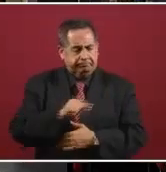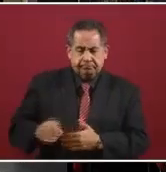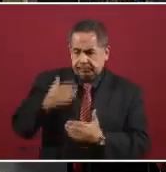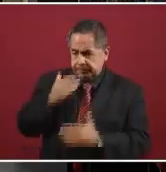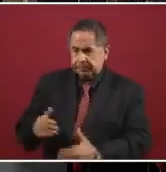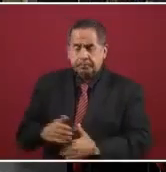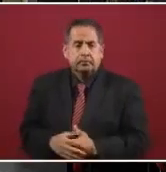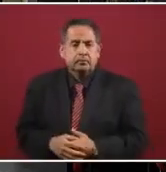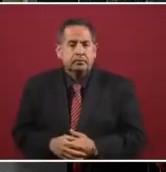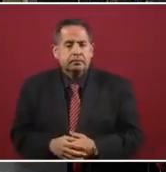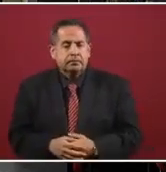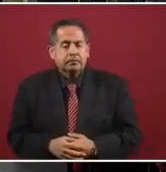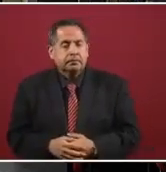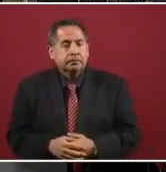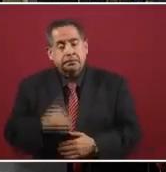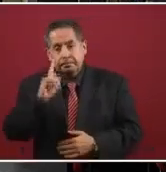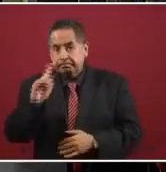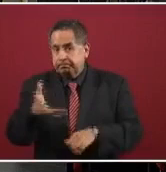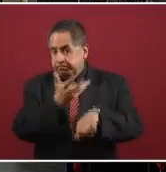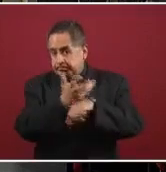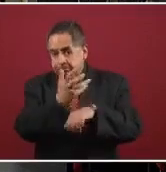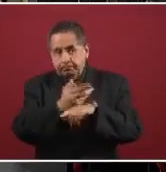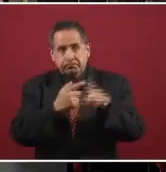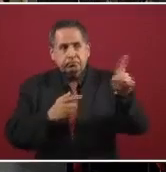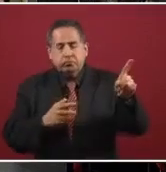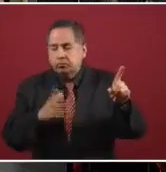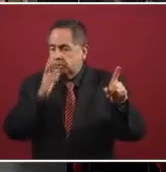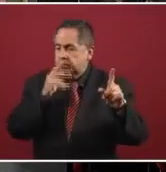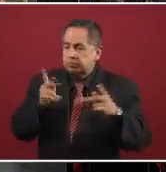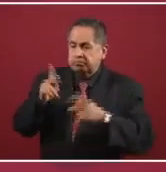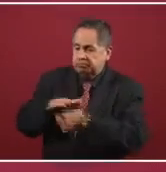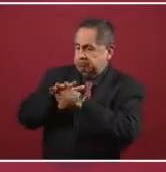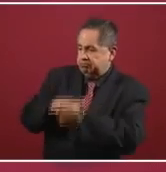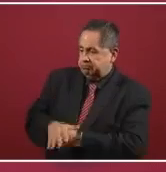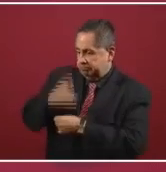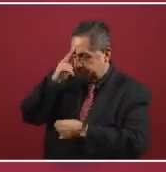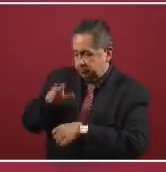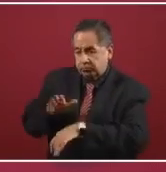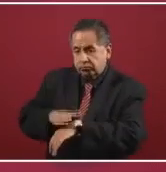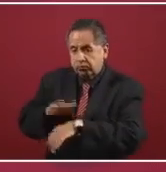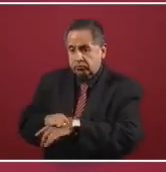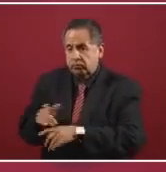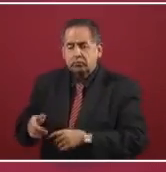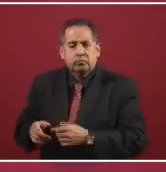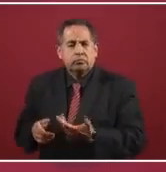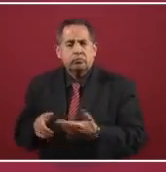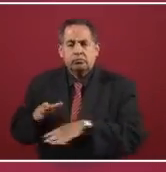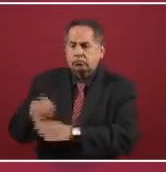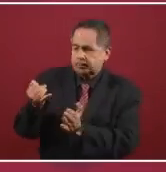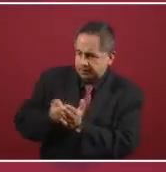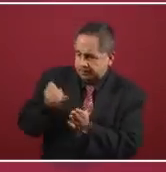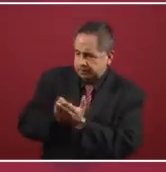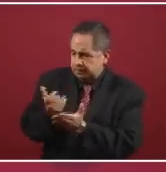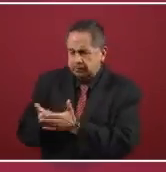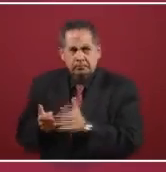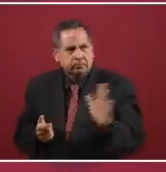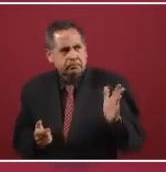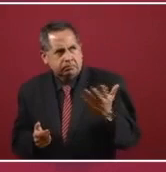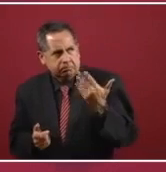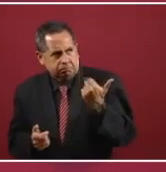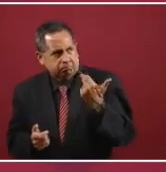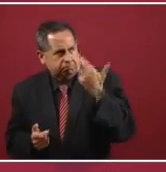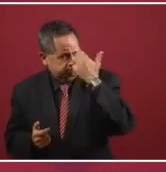Estados Unidos no tendría argumento para presionar a México en el sentido de tarifas comerciales u otras